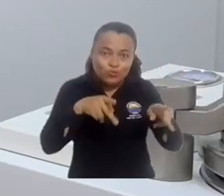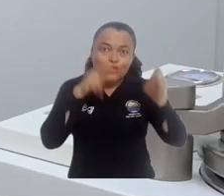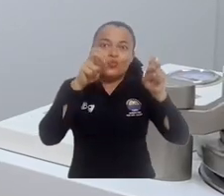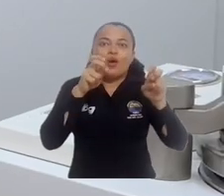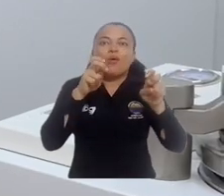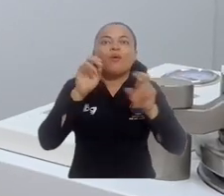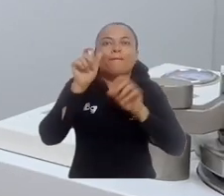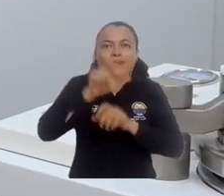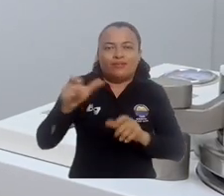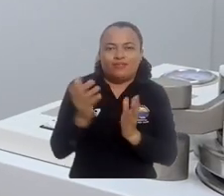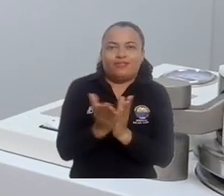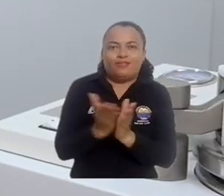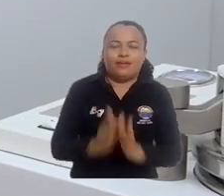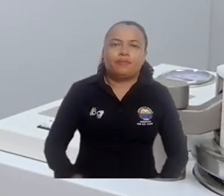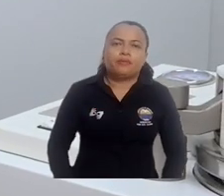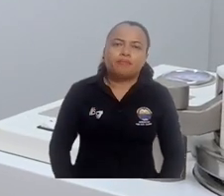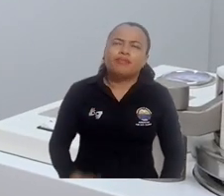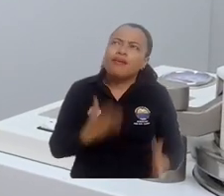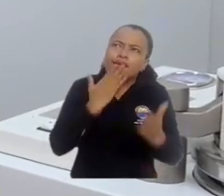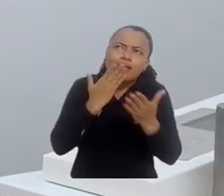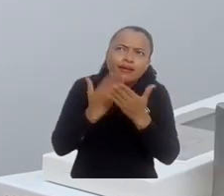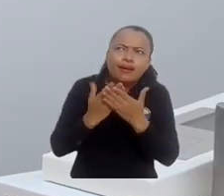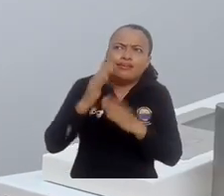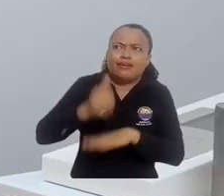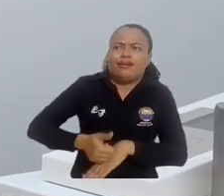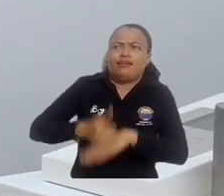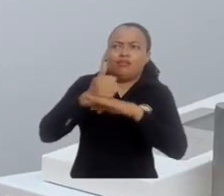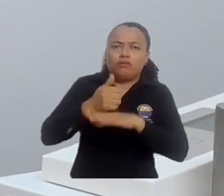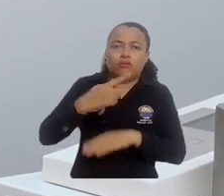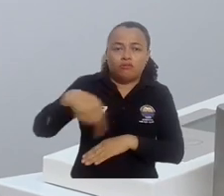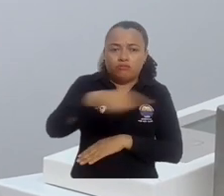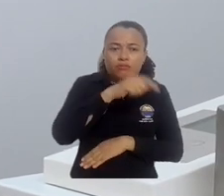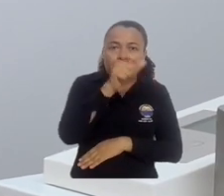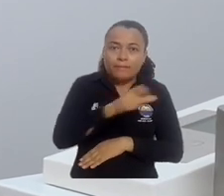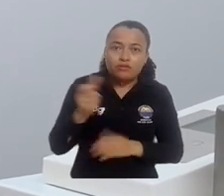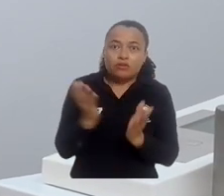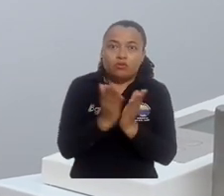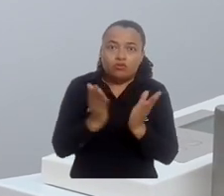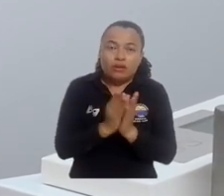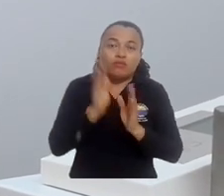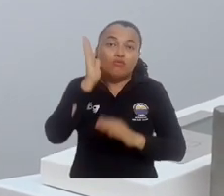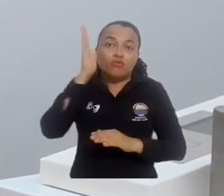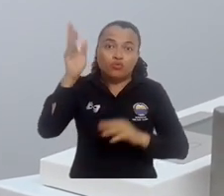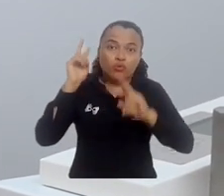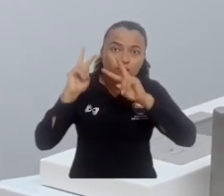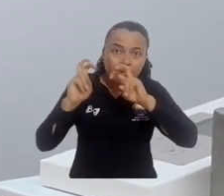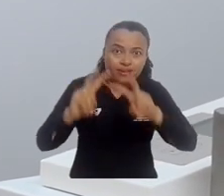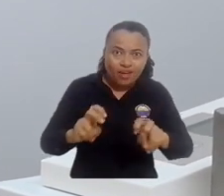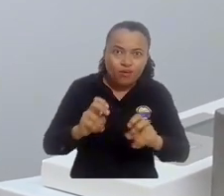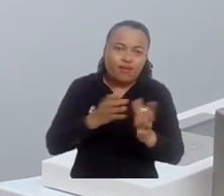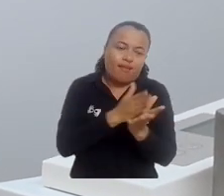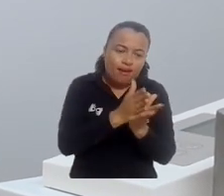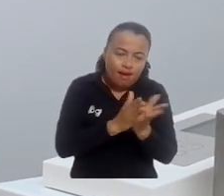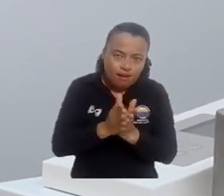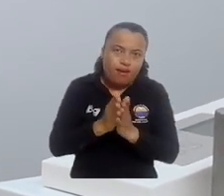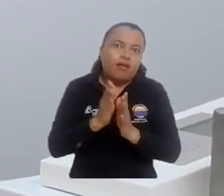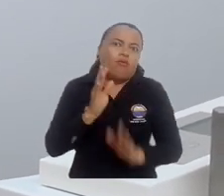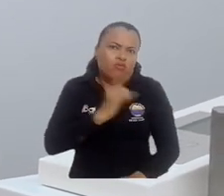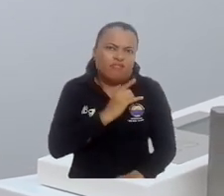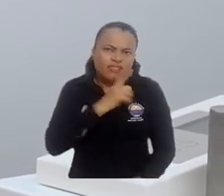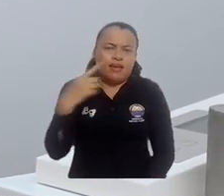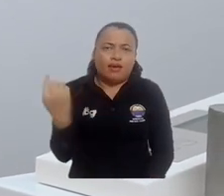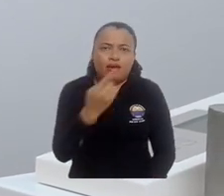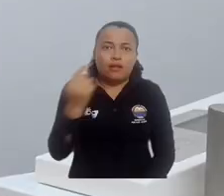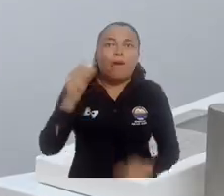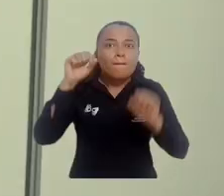Muy agradecida por la gestión del señor rector para que los estudiantes y los futuros investigadores de la carrera y